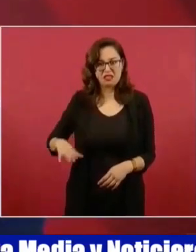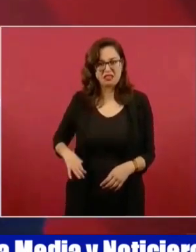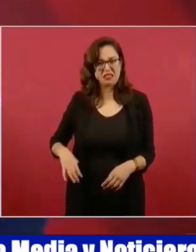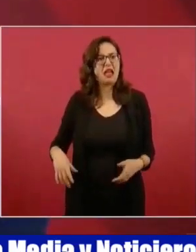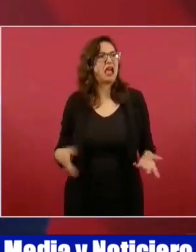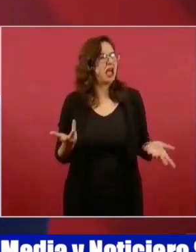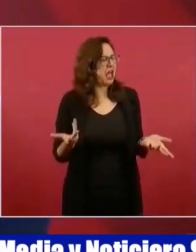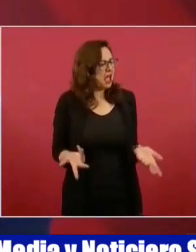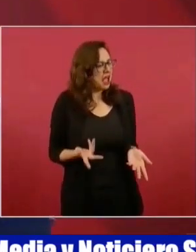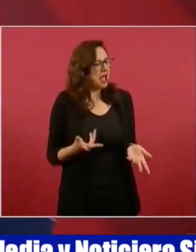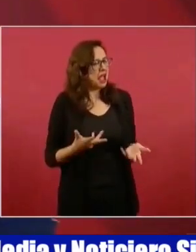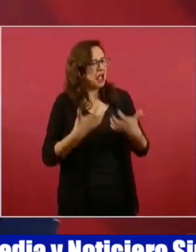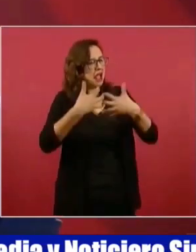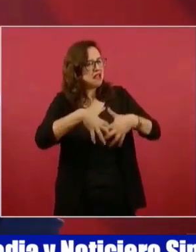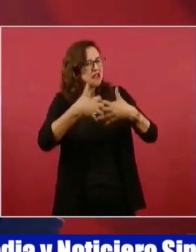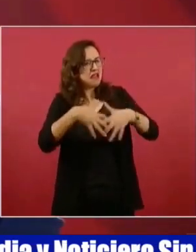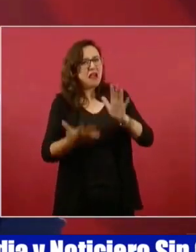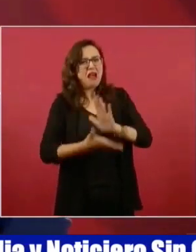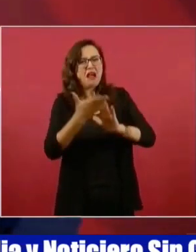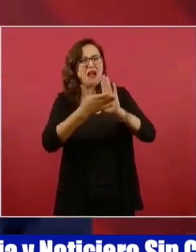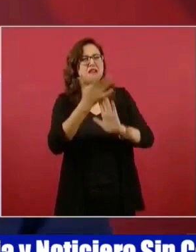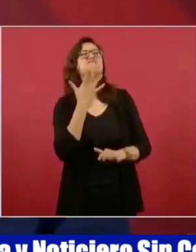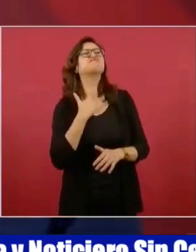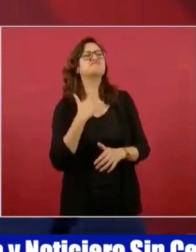construíamos refinerías